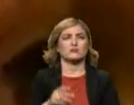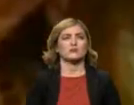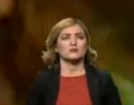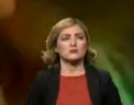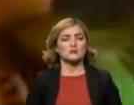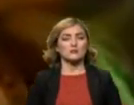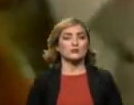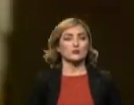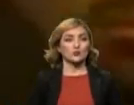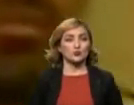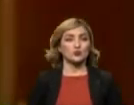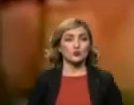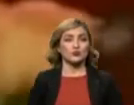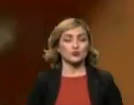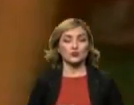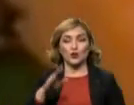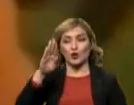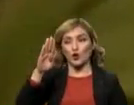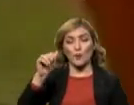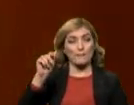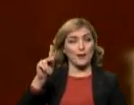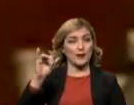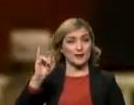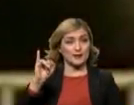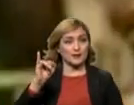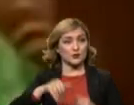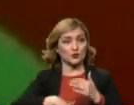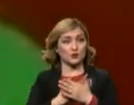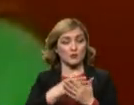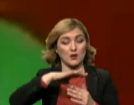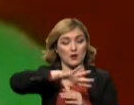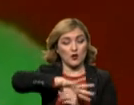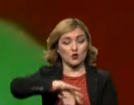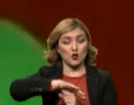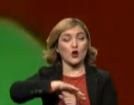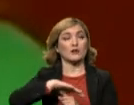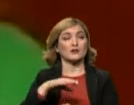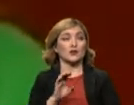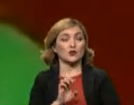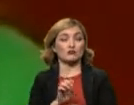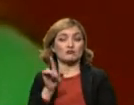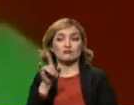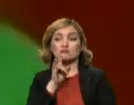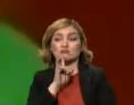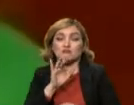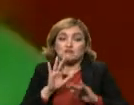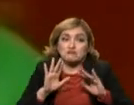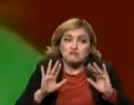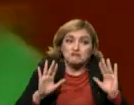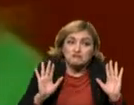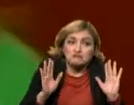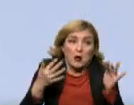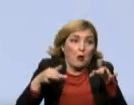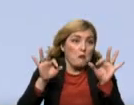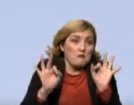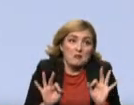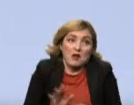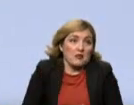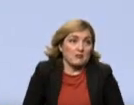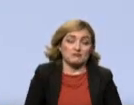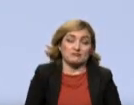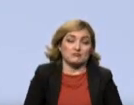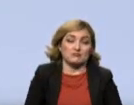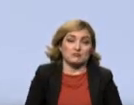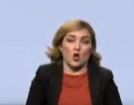De comunicación. Si Yvonne Baqui será la nueva embajadora de Ecuador en Estados Unidos, seguirá siendo una noticia no confirmada. Y no podemos